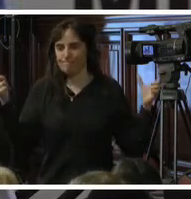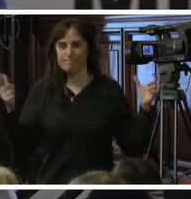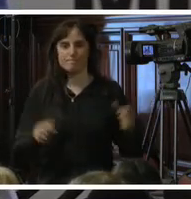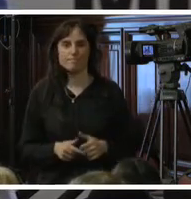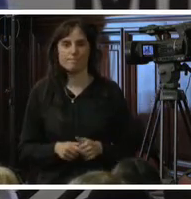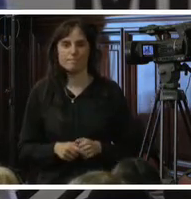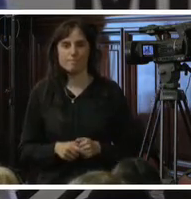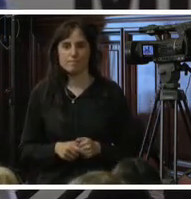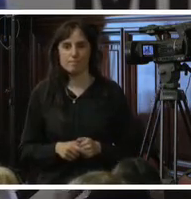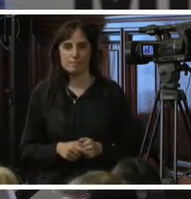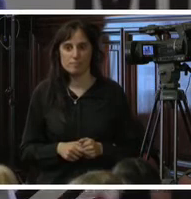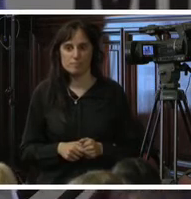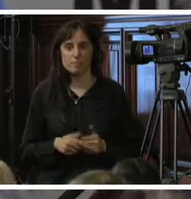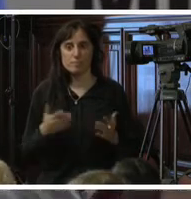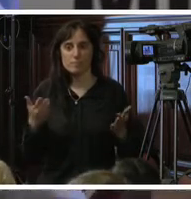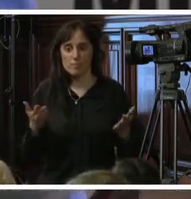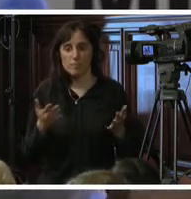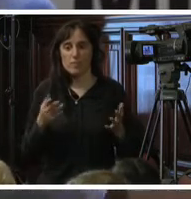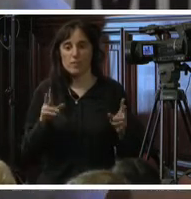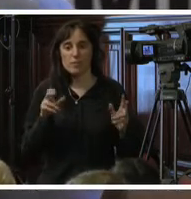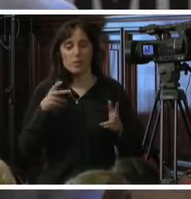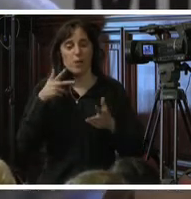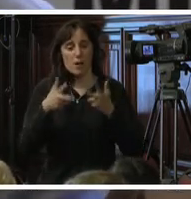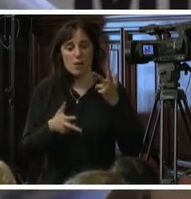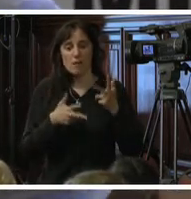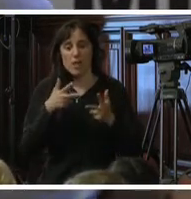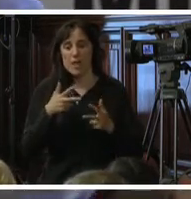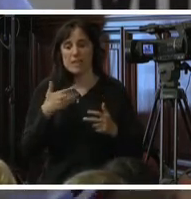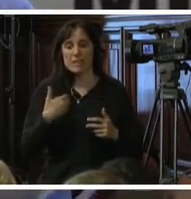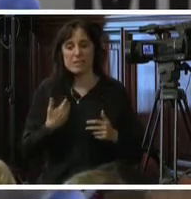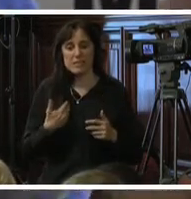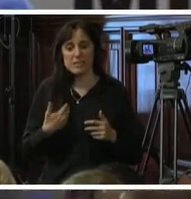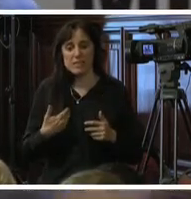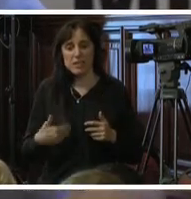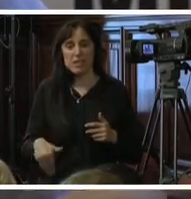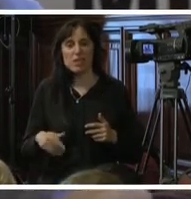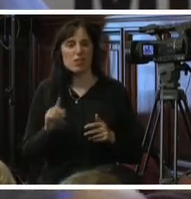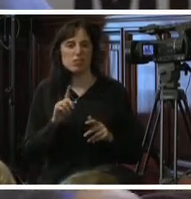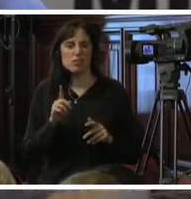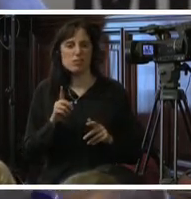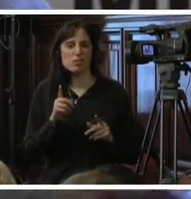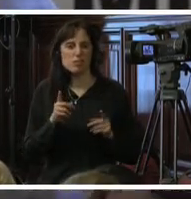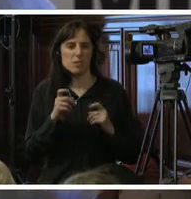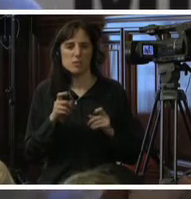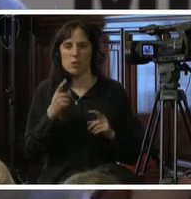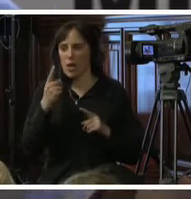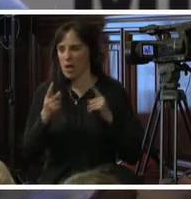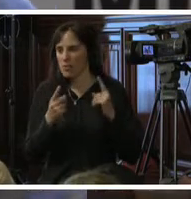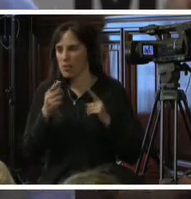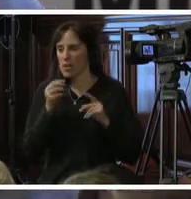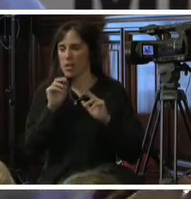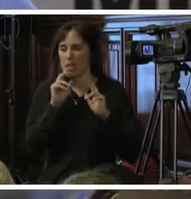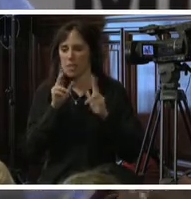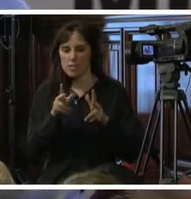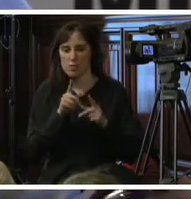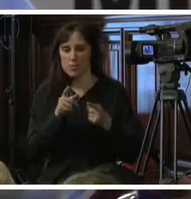we will talk privately. I don't think I should use the time to comment on some of the things you said, but we will talk. We